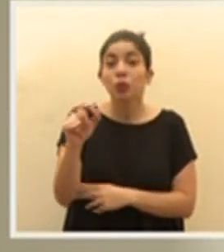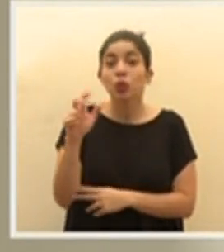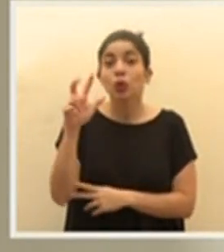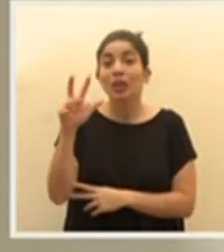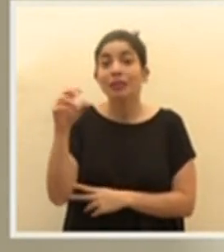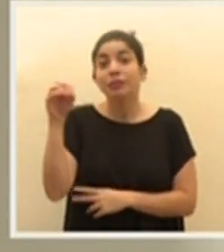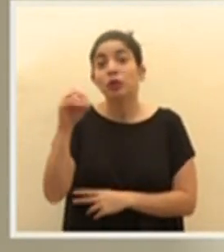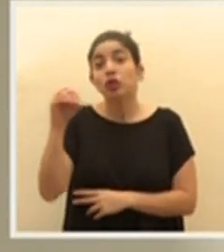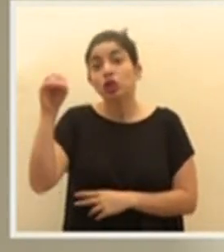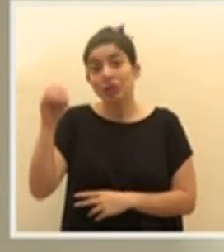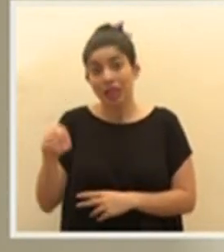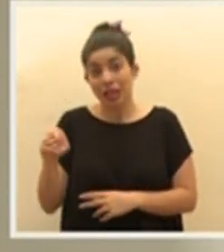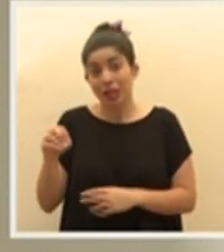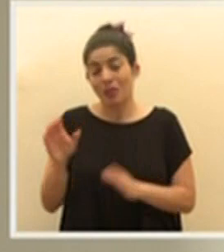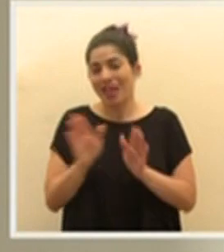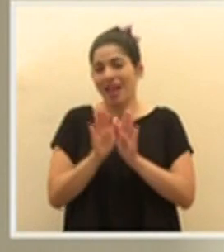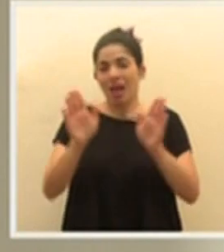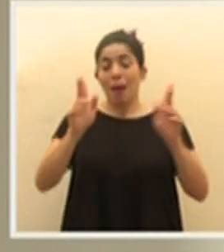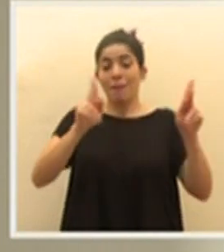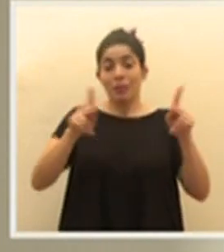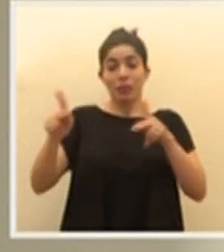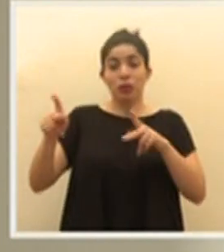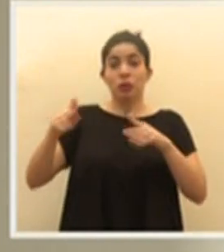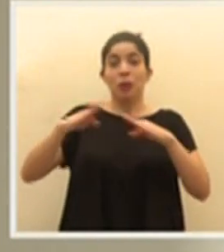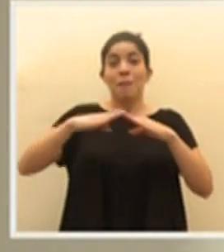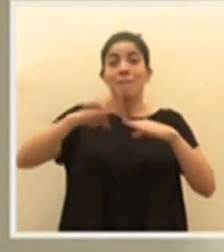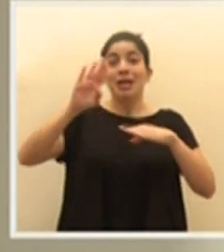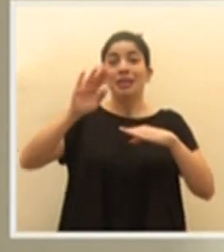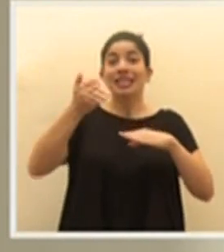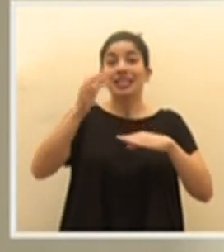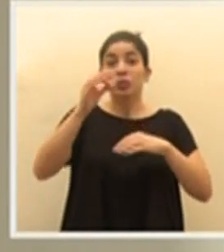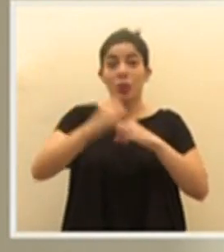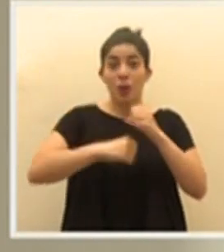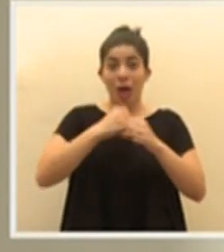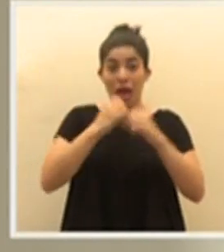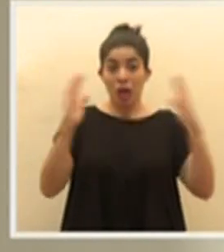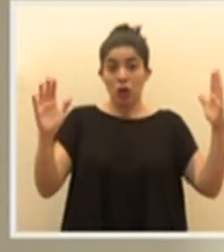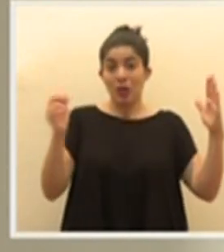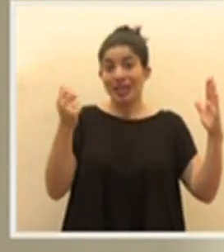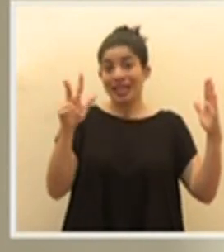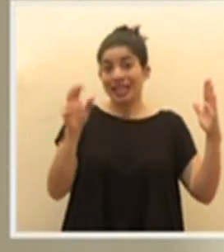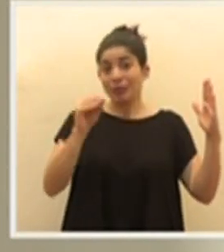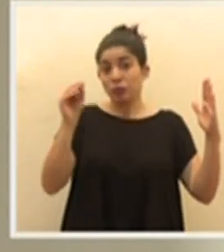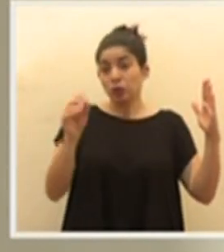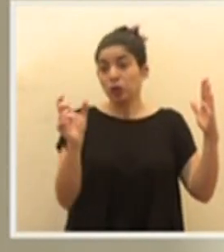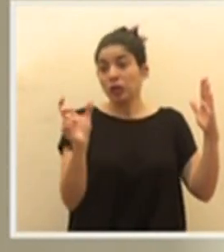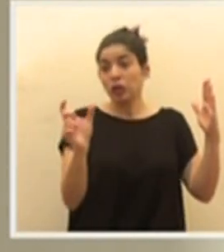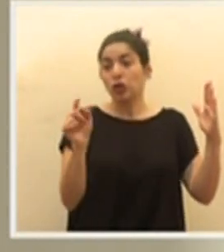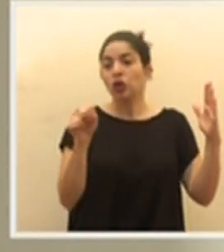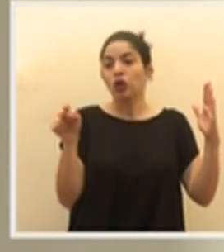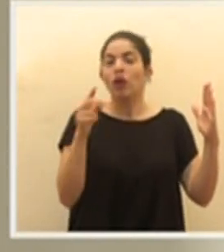13.3% de la población mayor a los 19 años es fumadora.